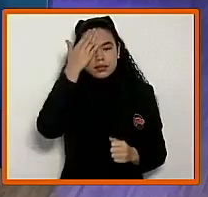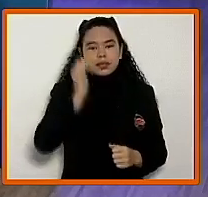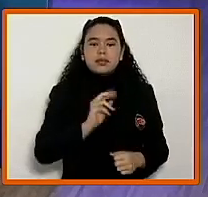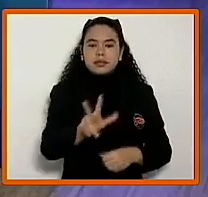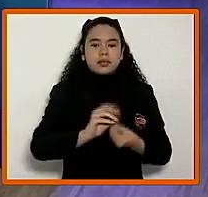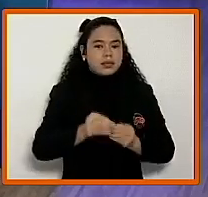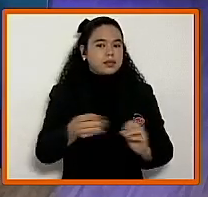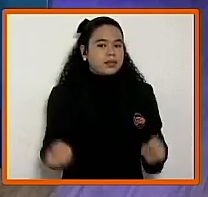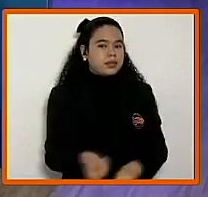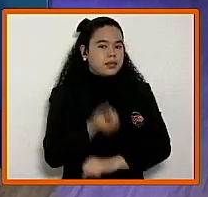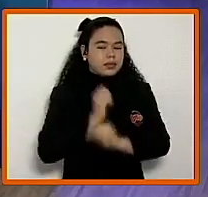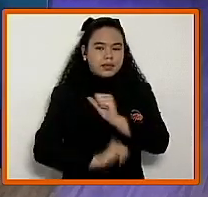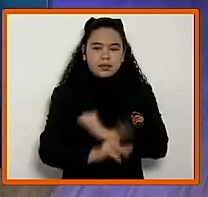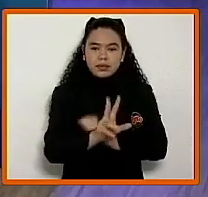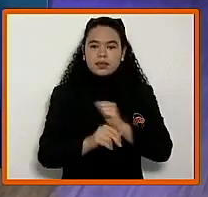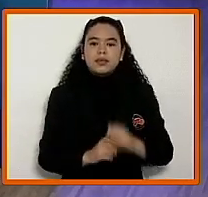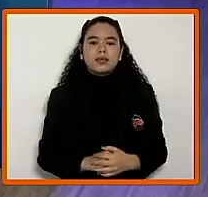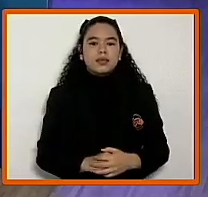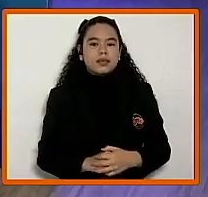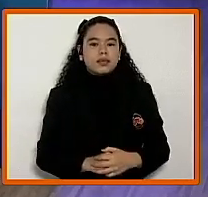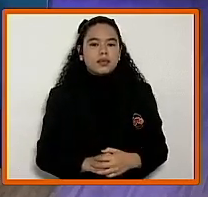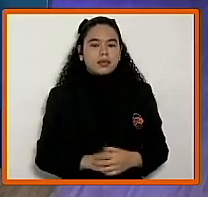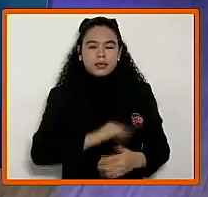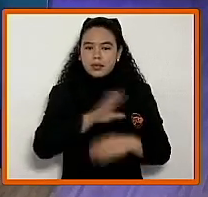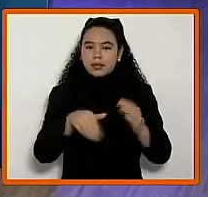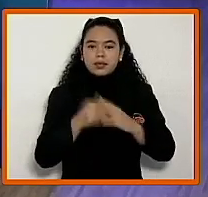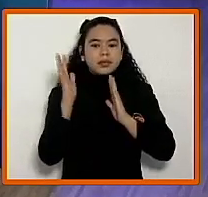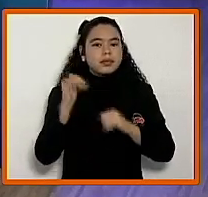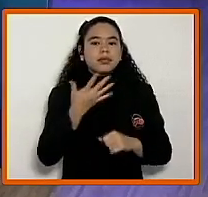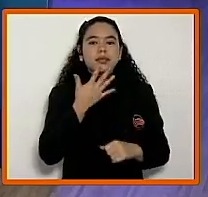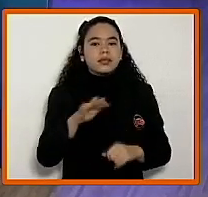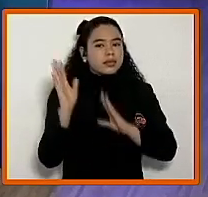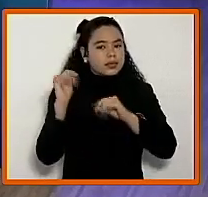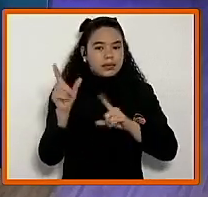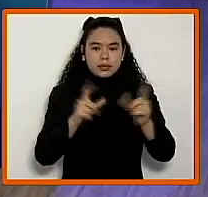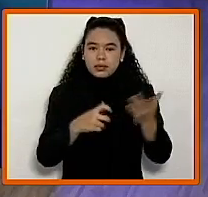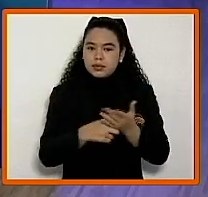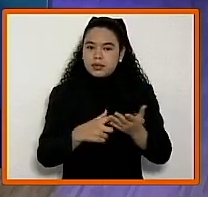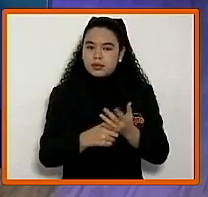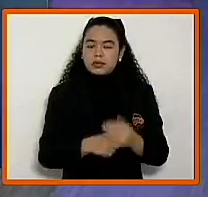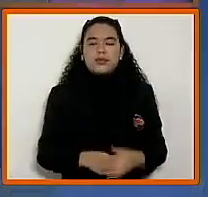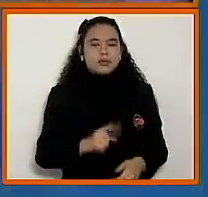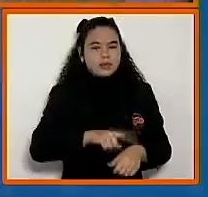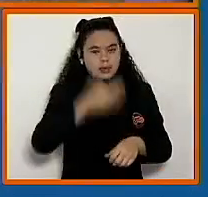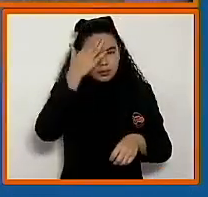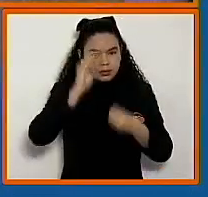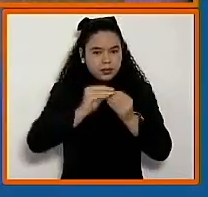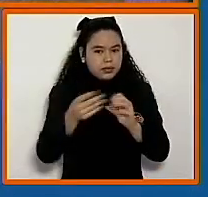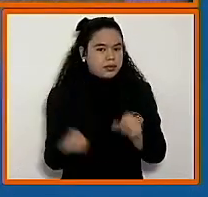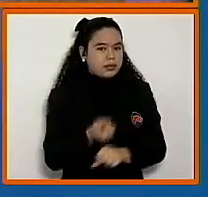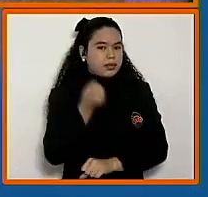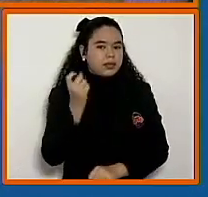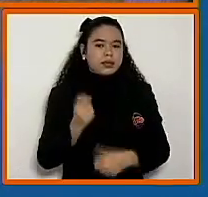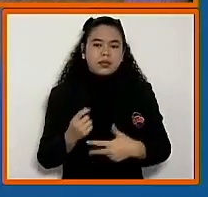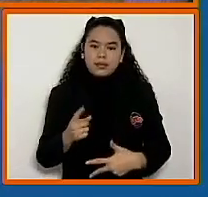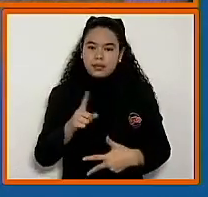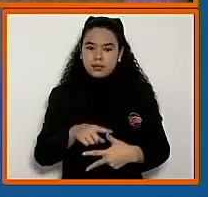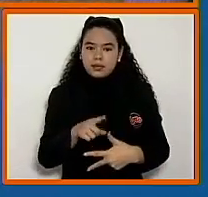tres números ganadores para Pega 3. Te deseo suerte y espero tengas tu boleto en mano, porque tu primer número ganador es